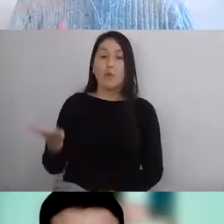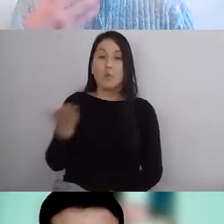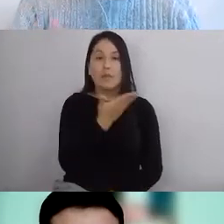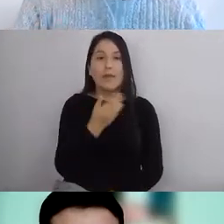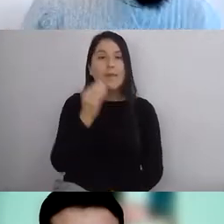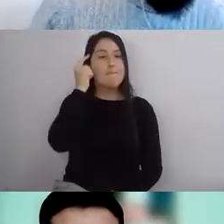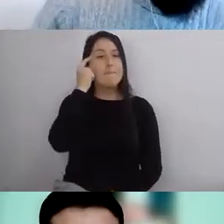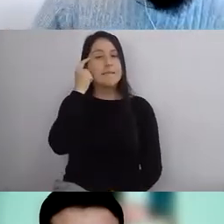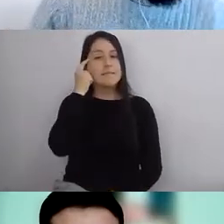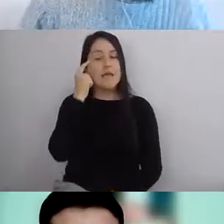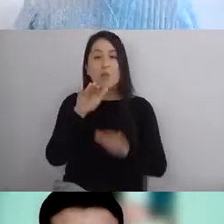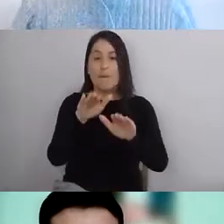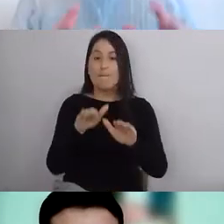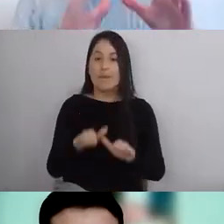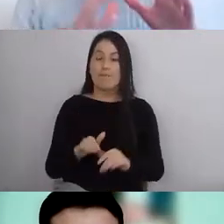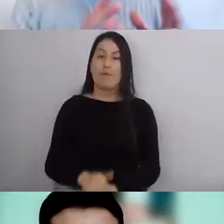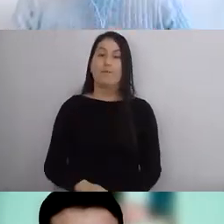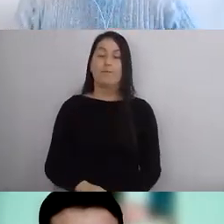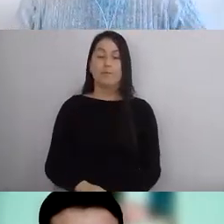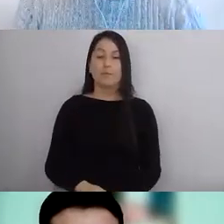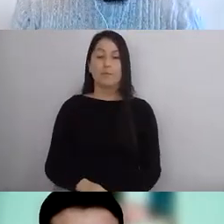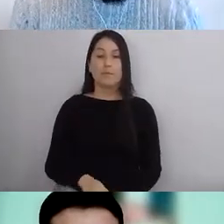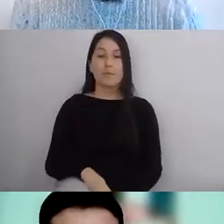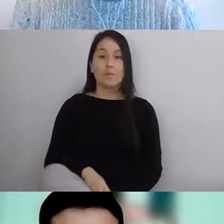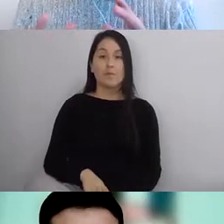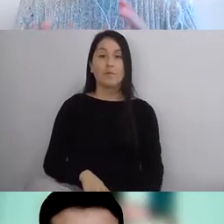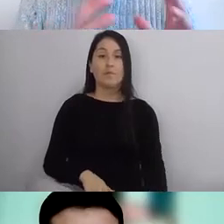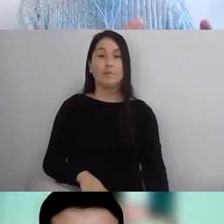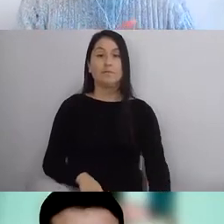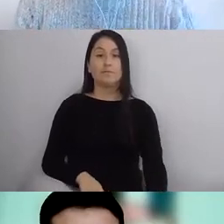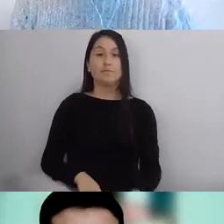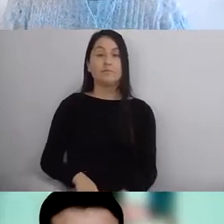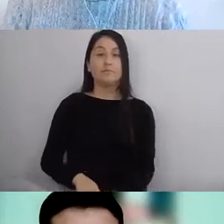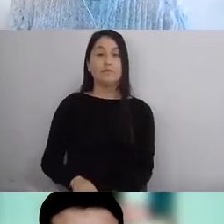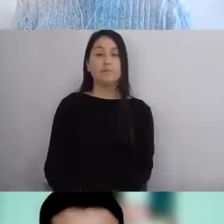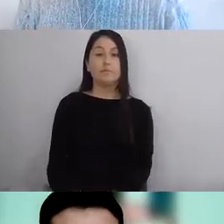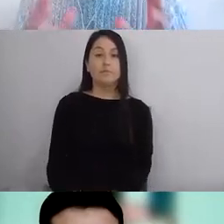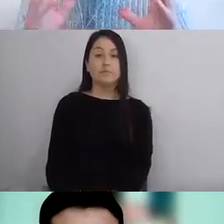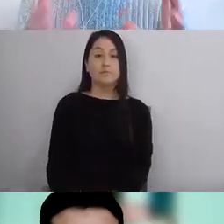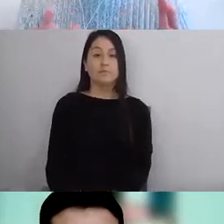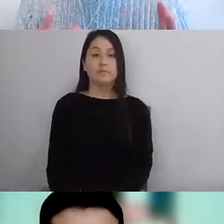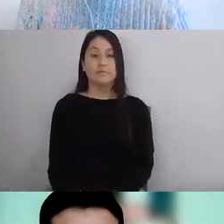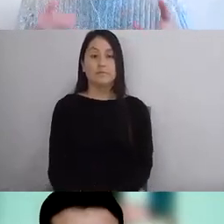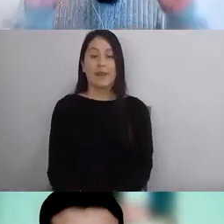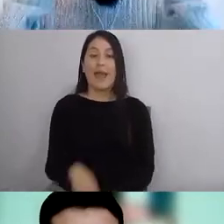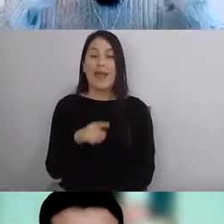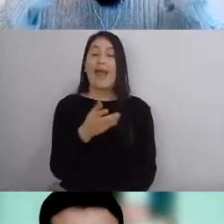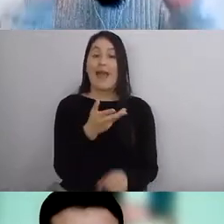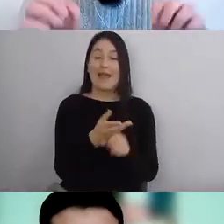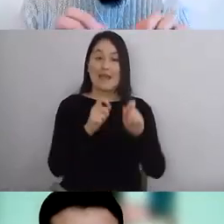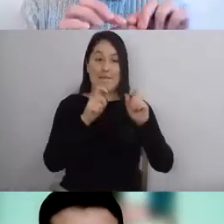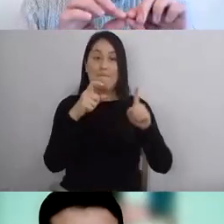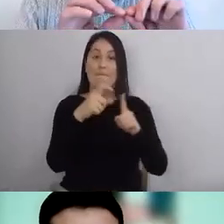a través que avanzamos en la charla. Acá aparece en la lámina, a mano izquierda, al medio, dice la palabra competencias. Y